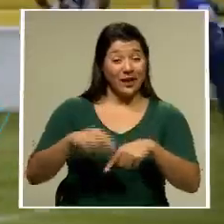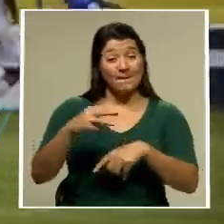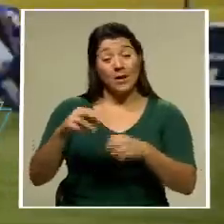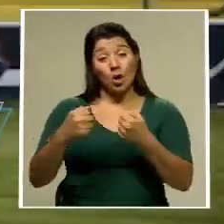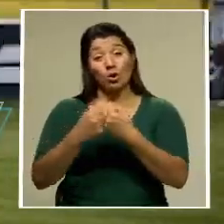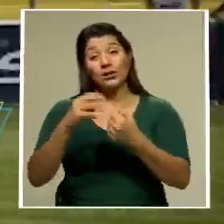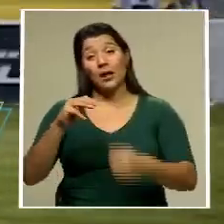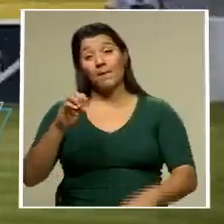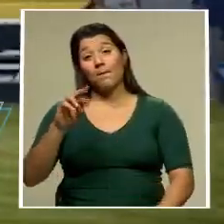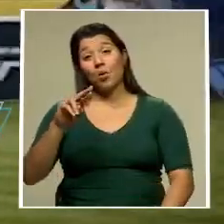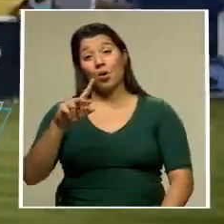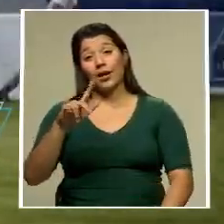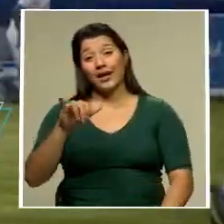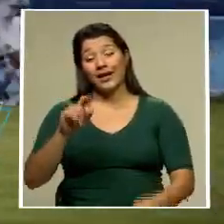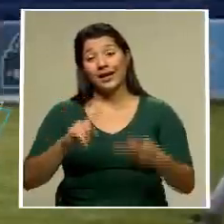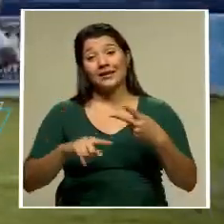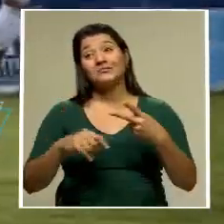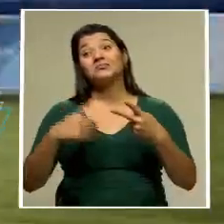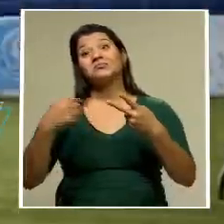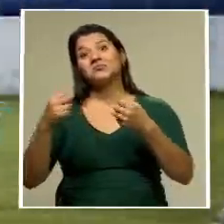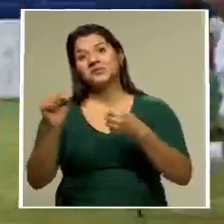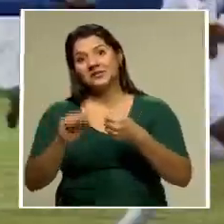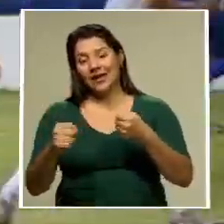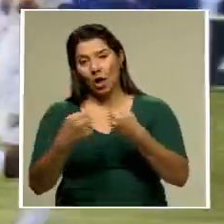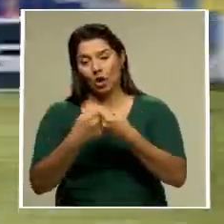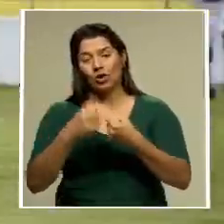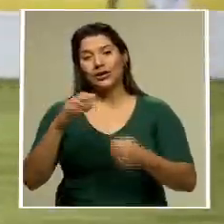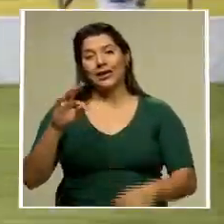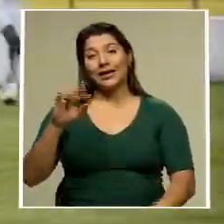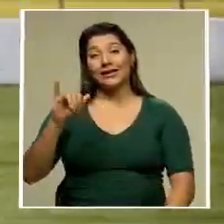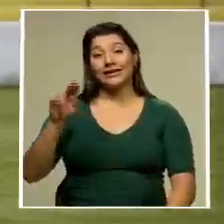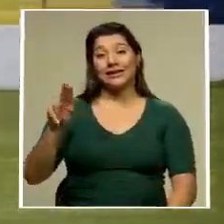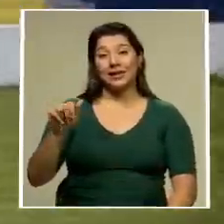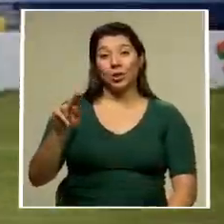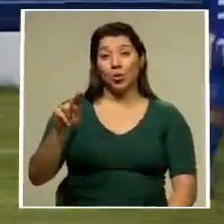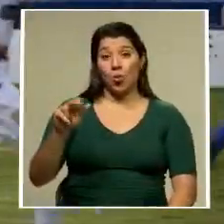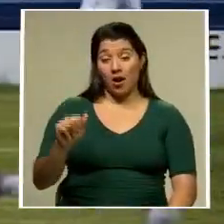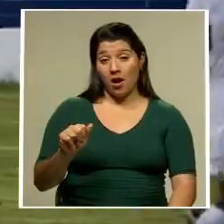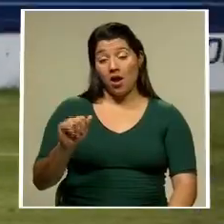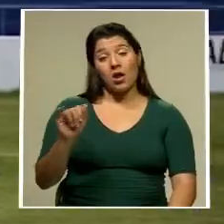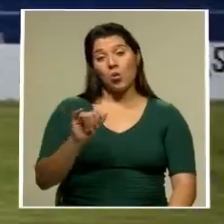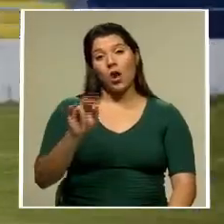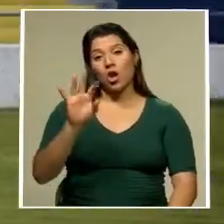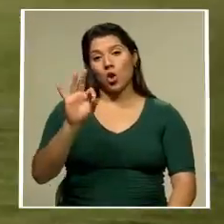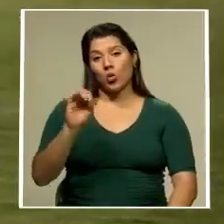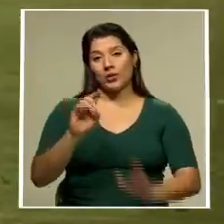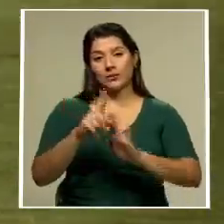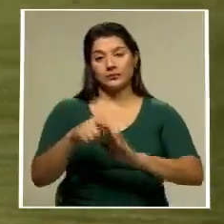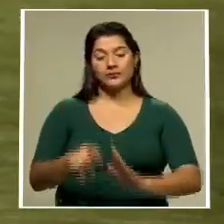gira contra el Tijuana el próximo sábado. Estos 2 últimos choques serán de 90 minutos.